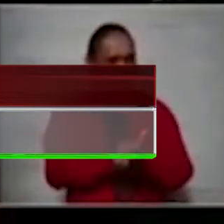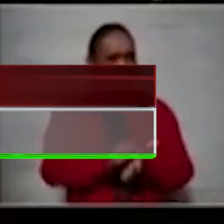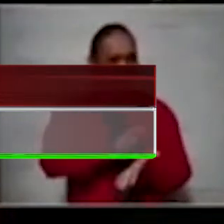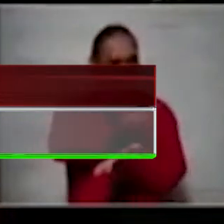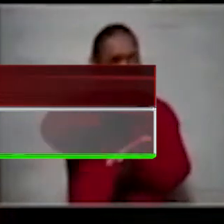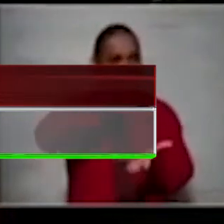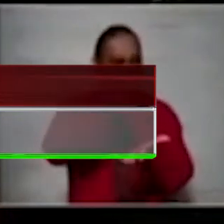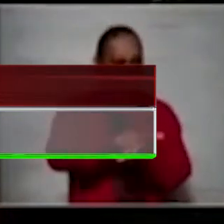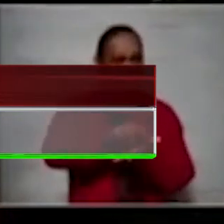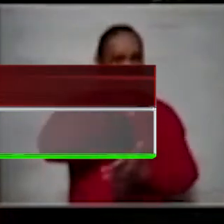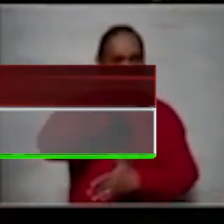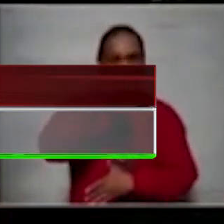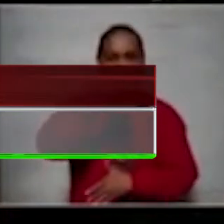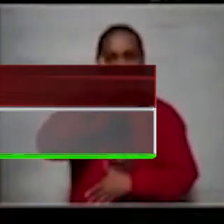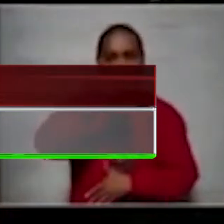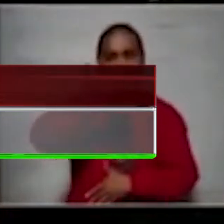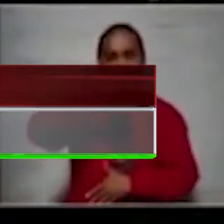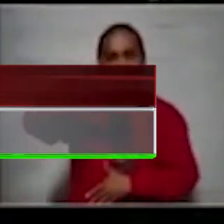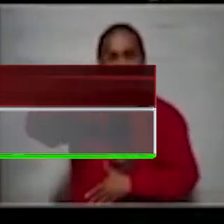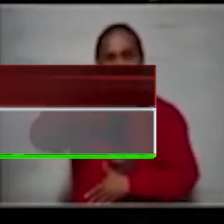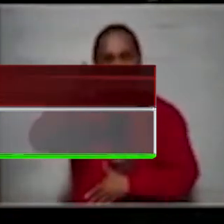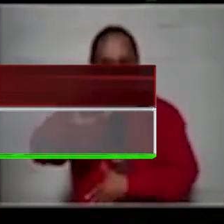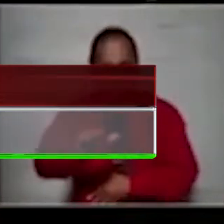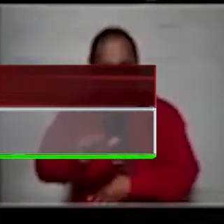ley Olimpia, pues al final del día derivó